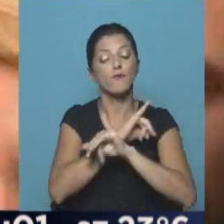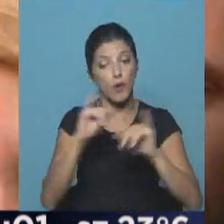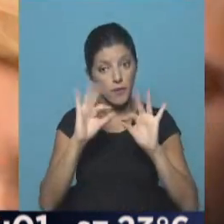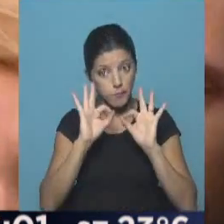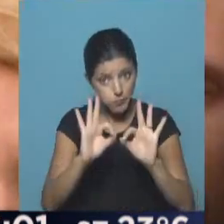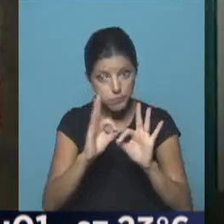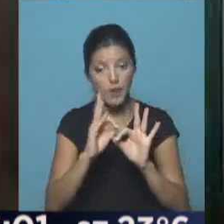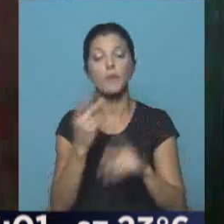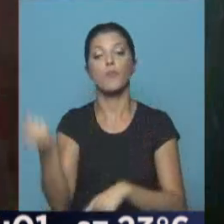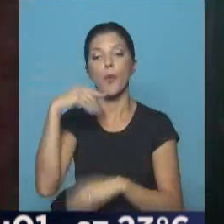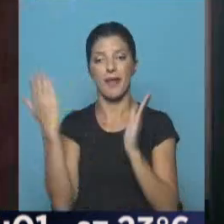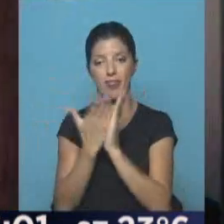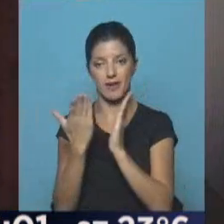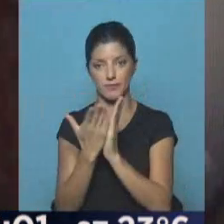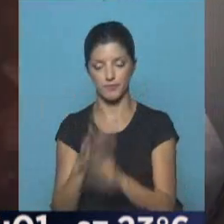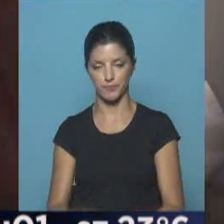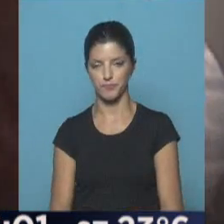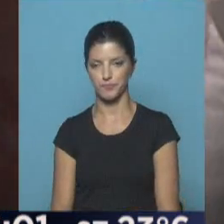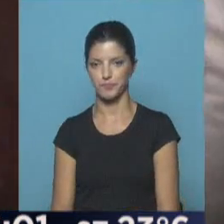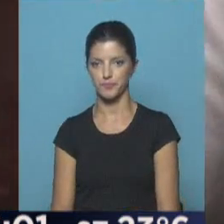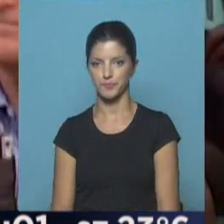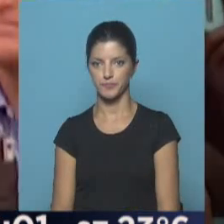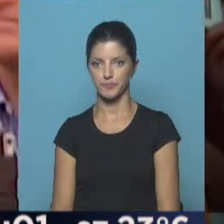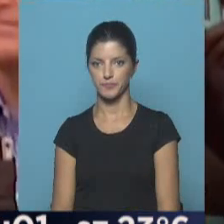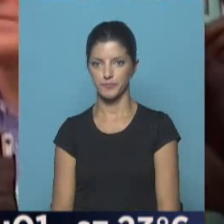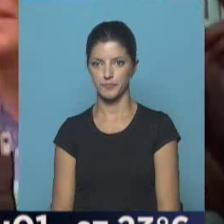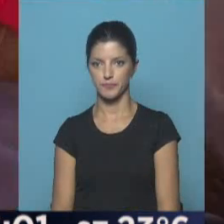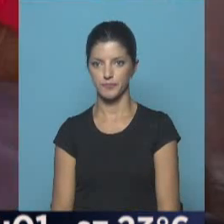help me God. Congratulations.